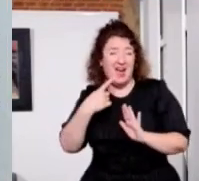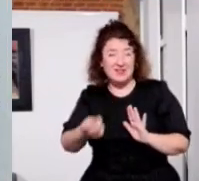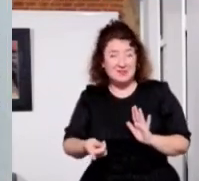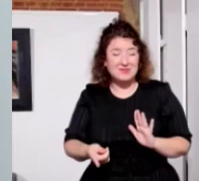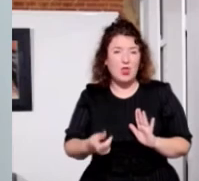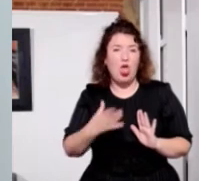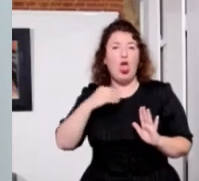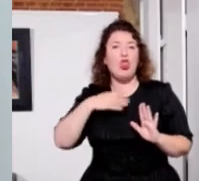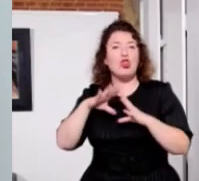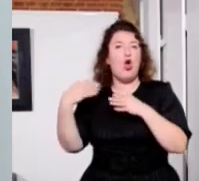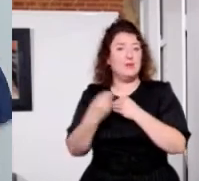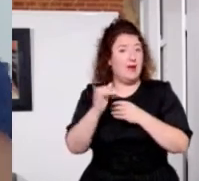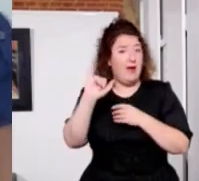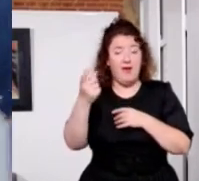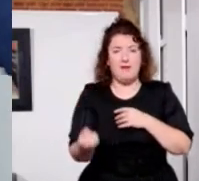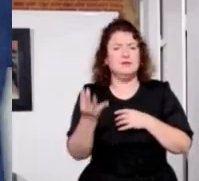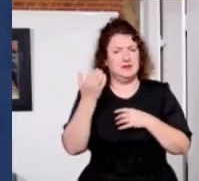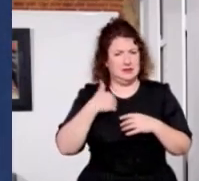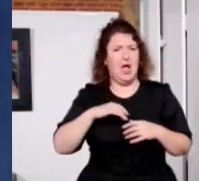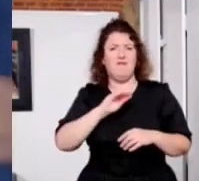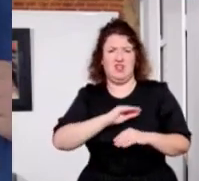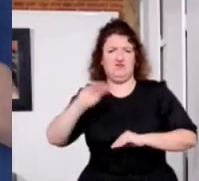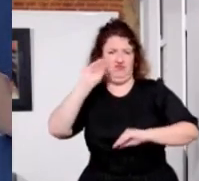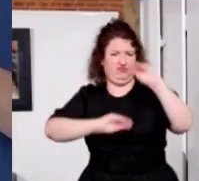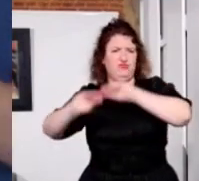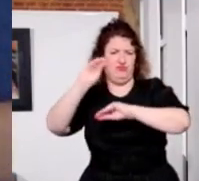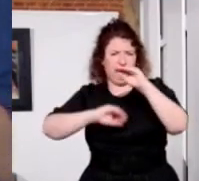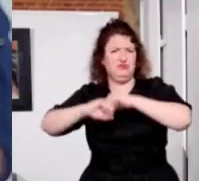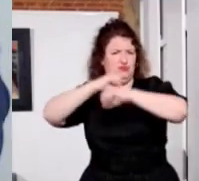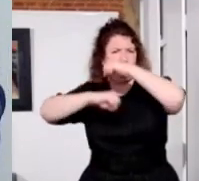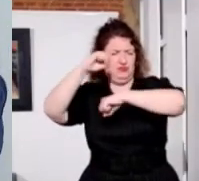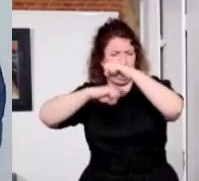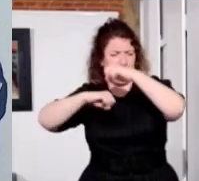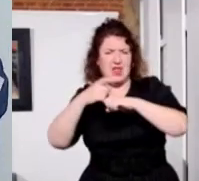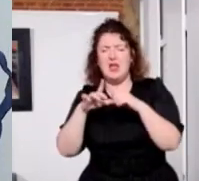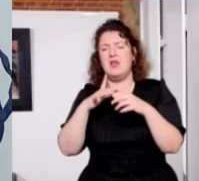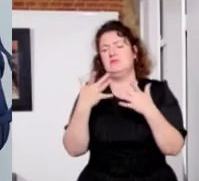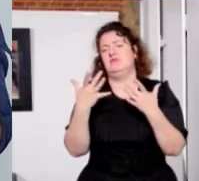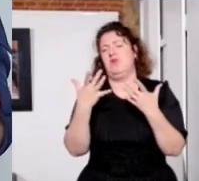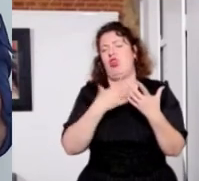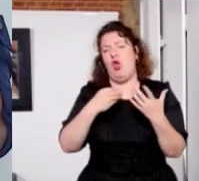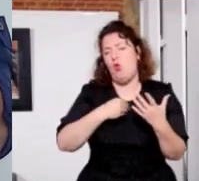de documentos, ya está muy nutrida de diferentes archivos